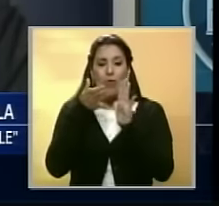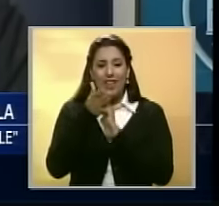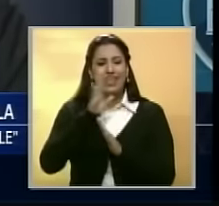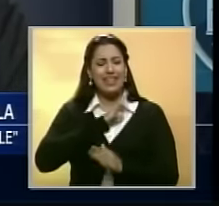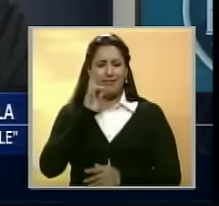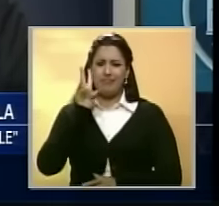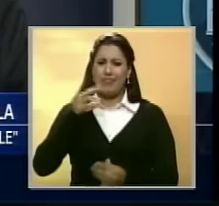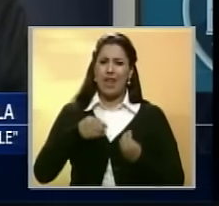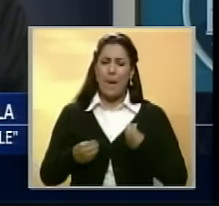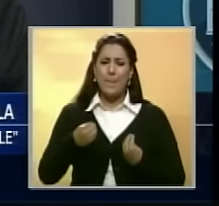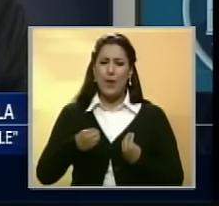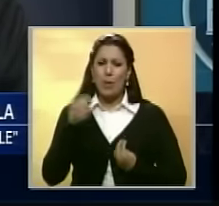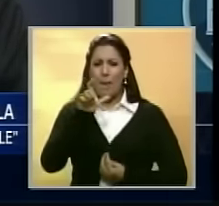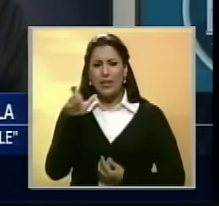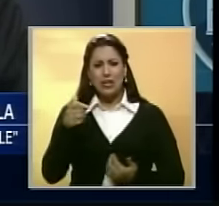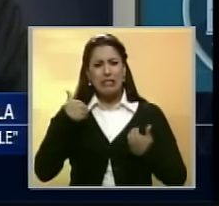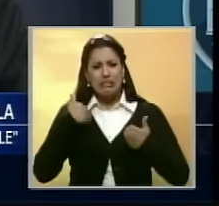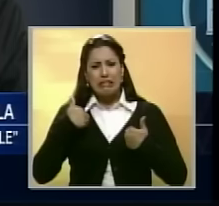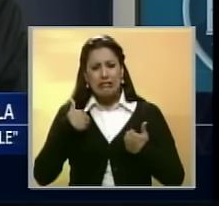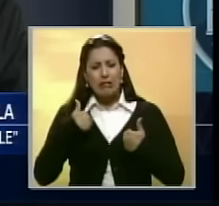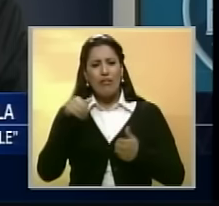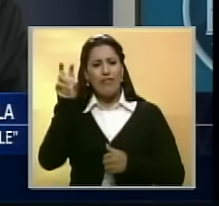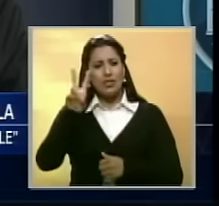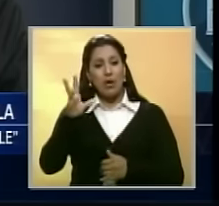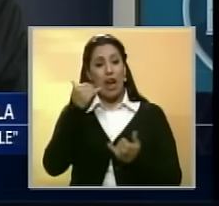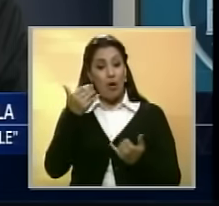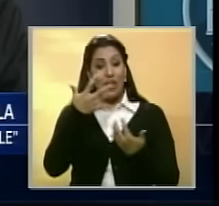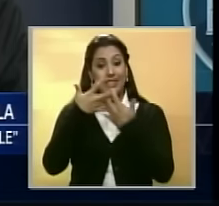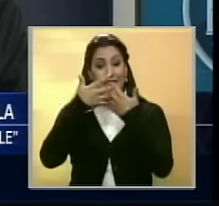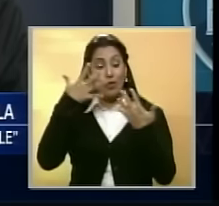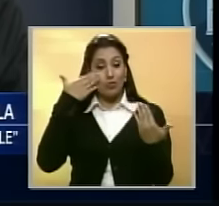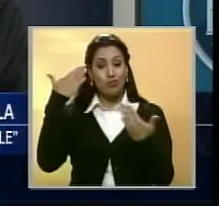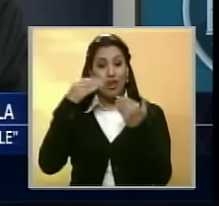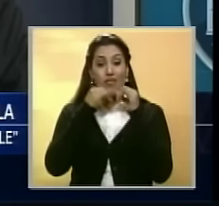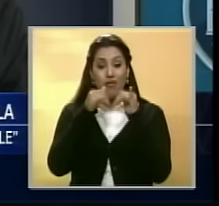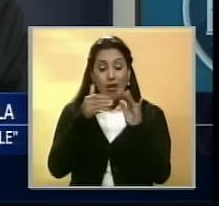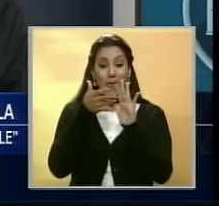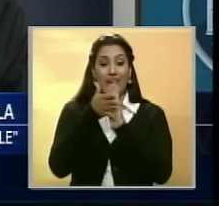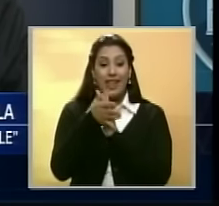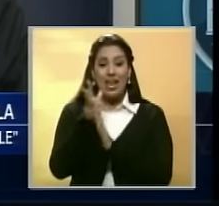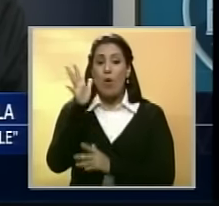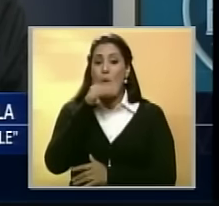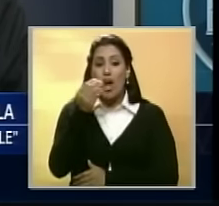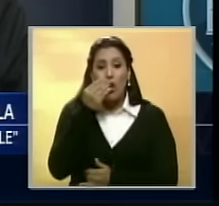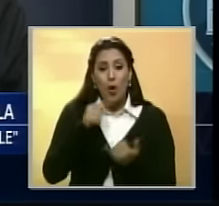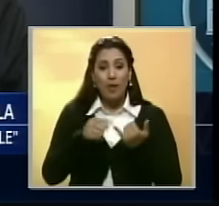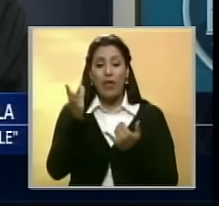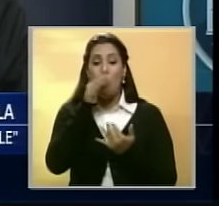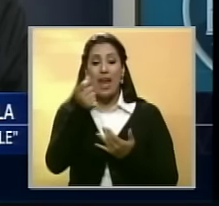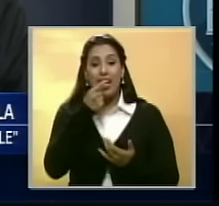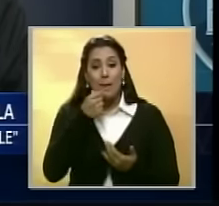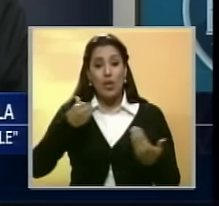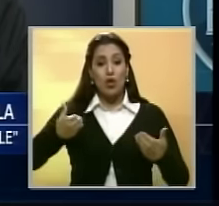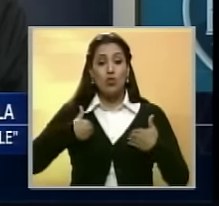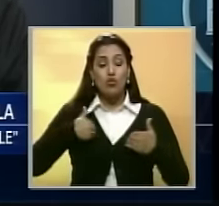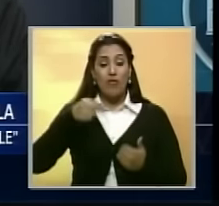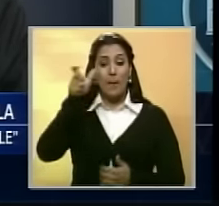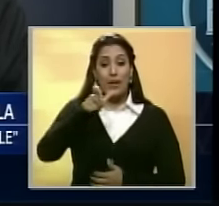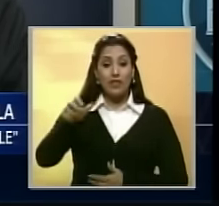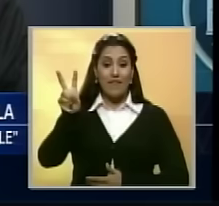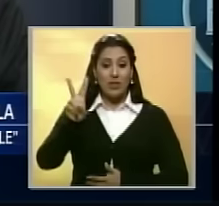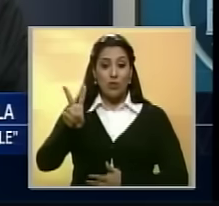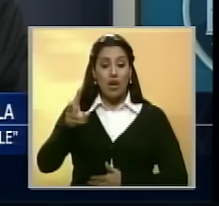la preocupación por el bienestar de nuestro país. El funcionario norteamericano hizo referencia a la escasez de alimentos y medicinas que vive la población